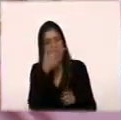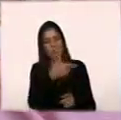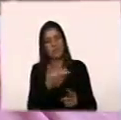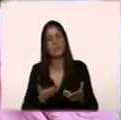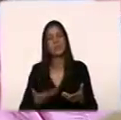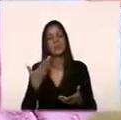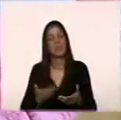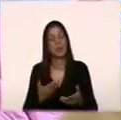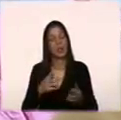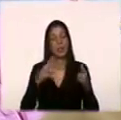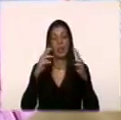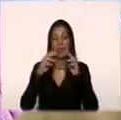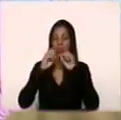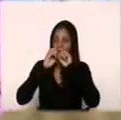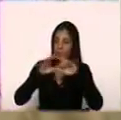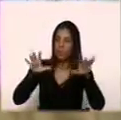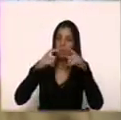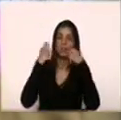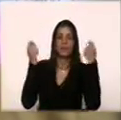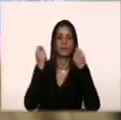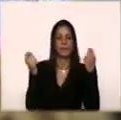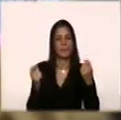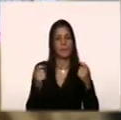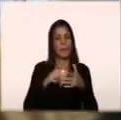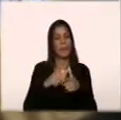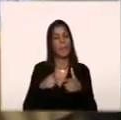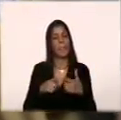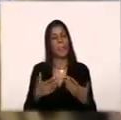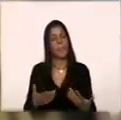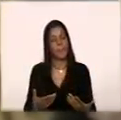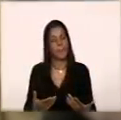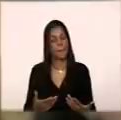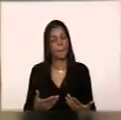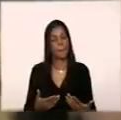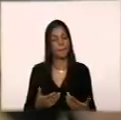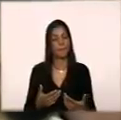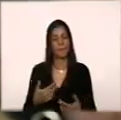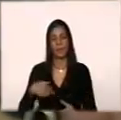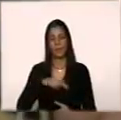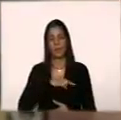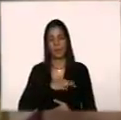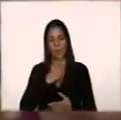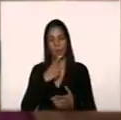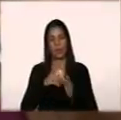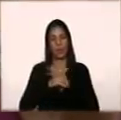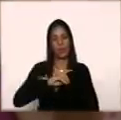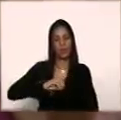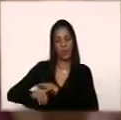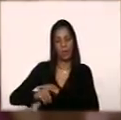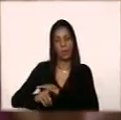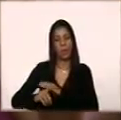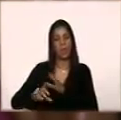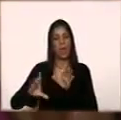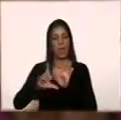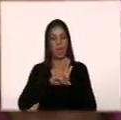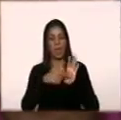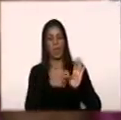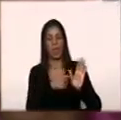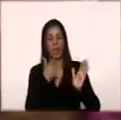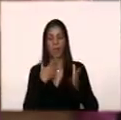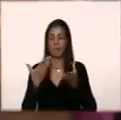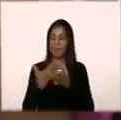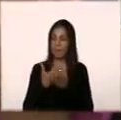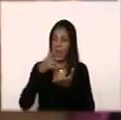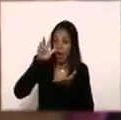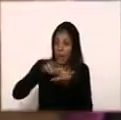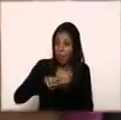deben ser conocidos los CPT. Entonces, en razón de eso, nosotros tenemos el deber de divulgarlo. Y en razón de eso también